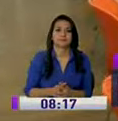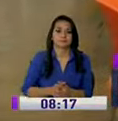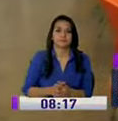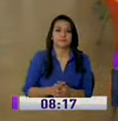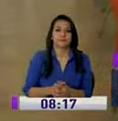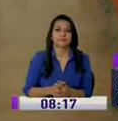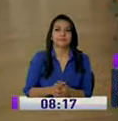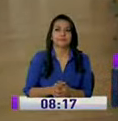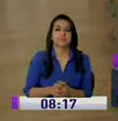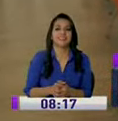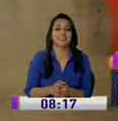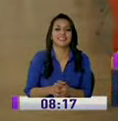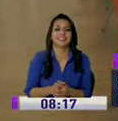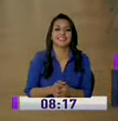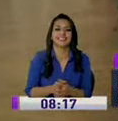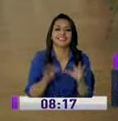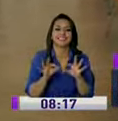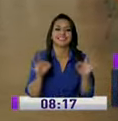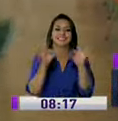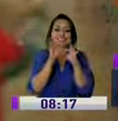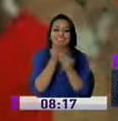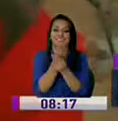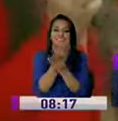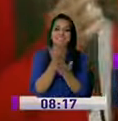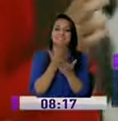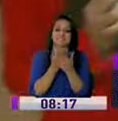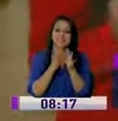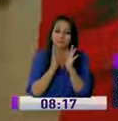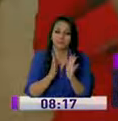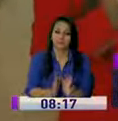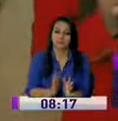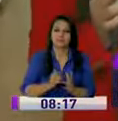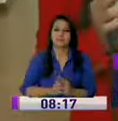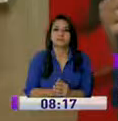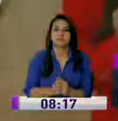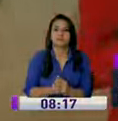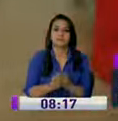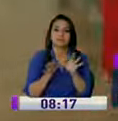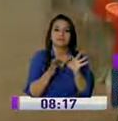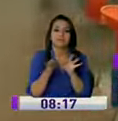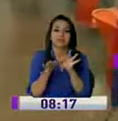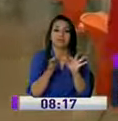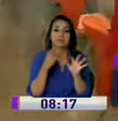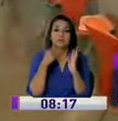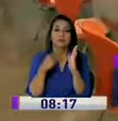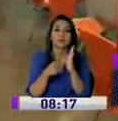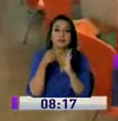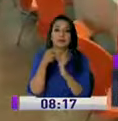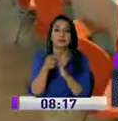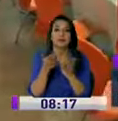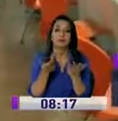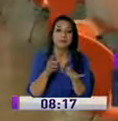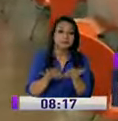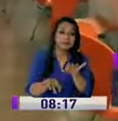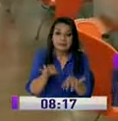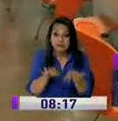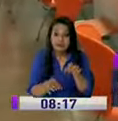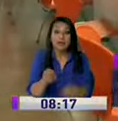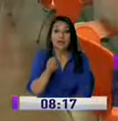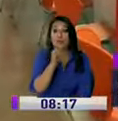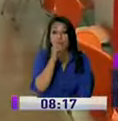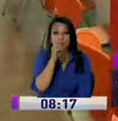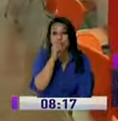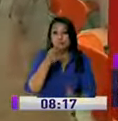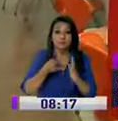gracias por esta valiosa información. Así es, compañeros, cabe recalcar a la ciudadanía que en el caso que no estén familiarizados con la tecnología